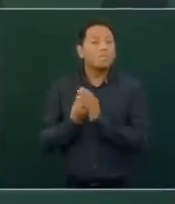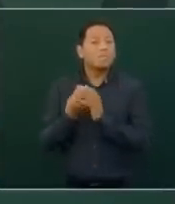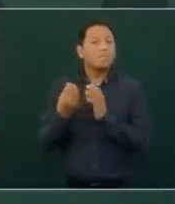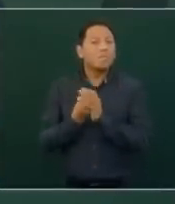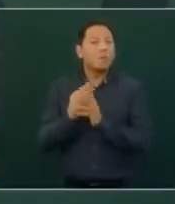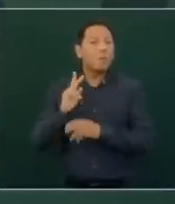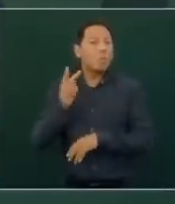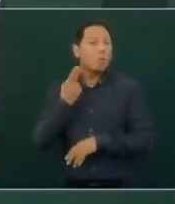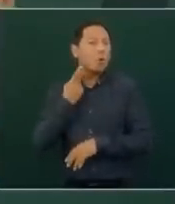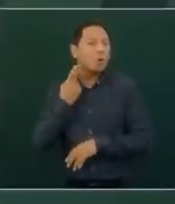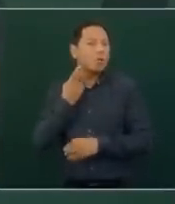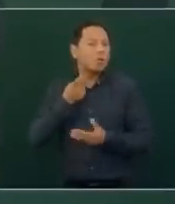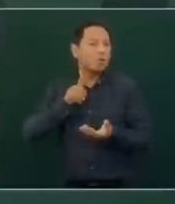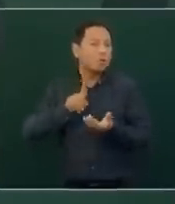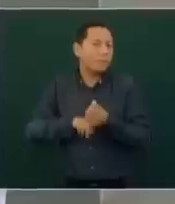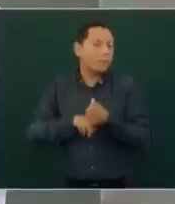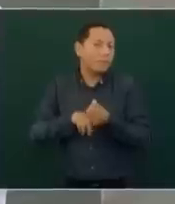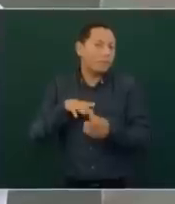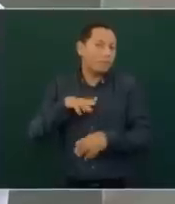de